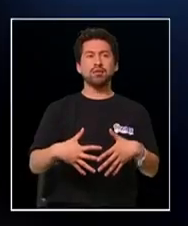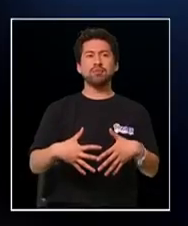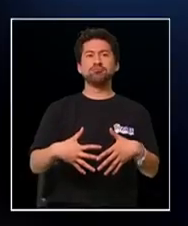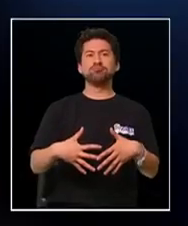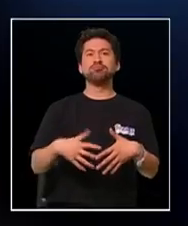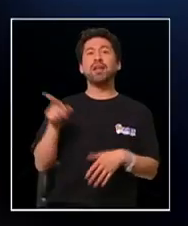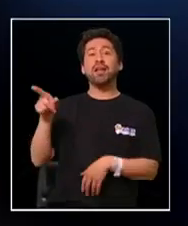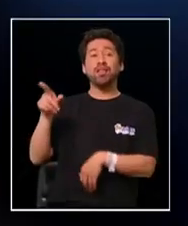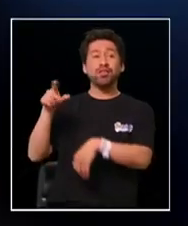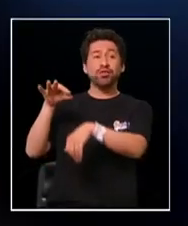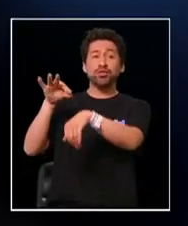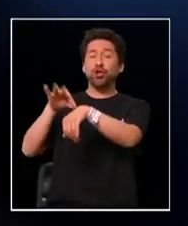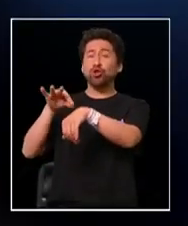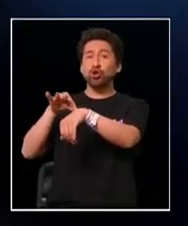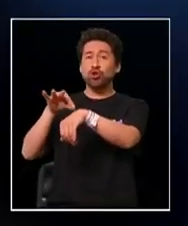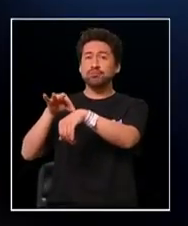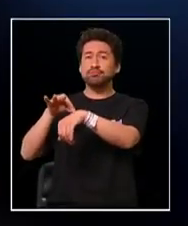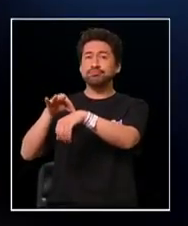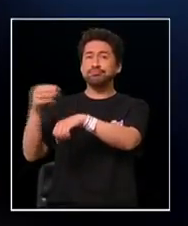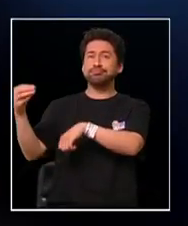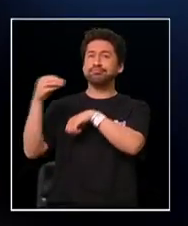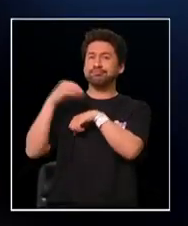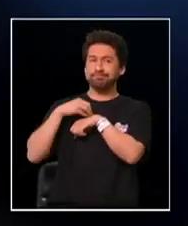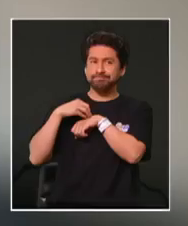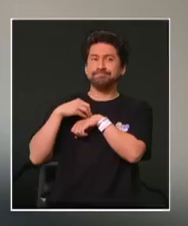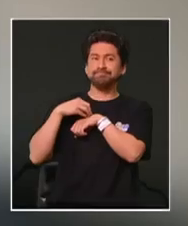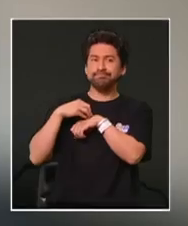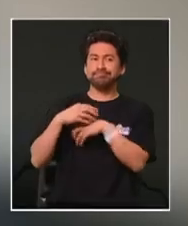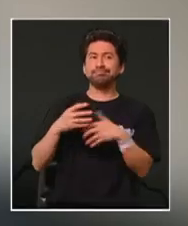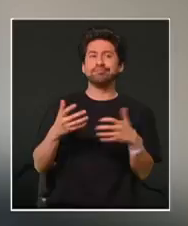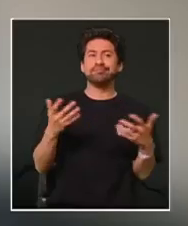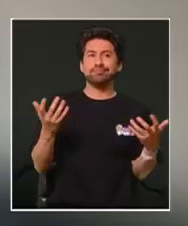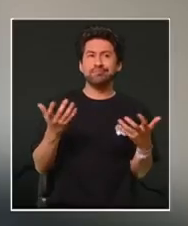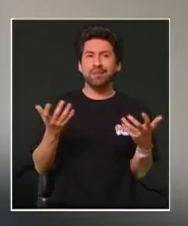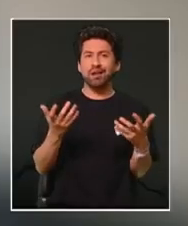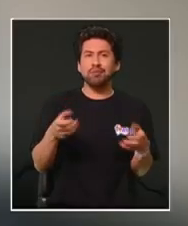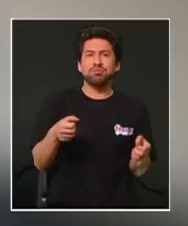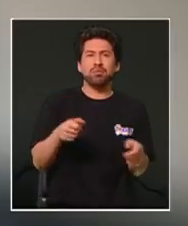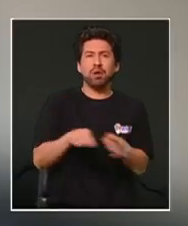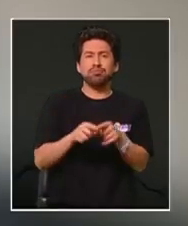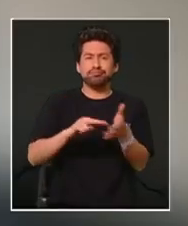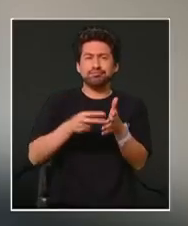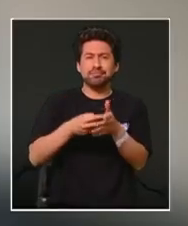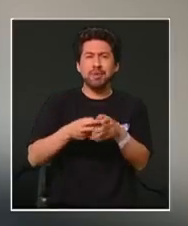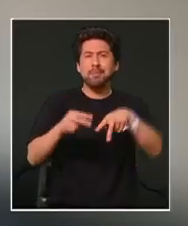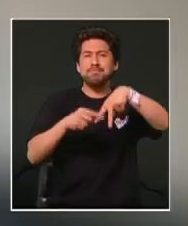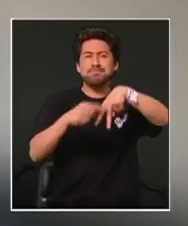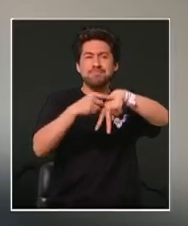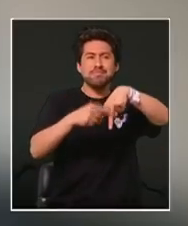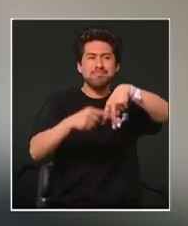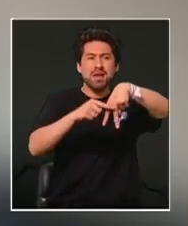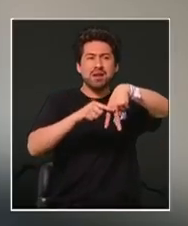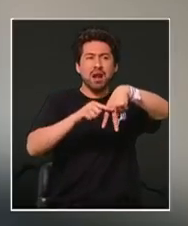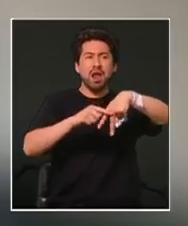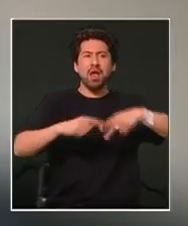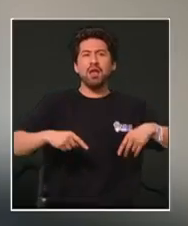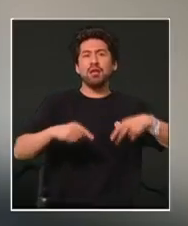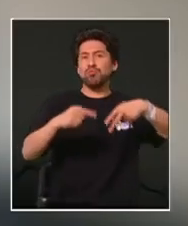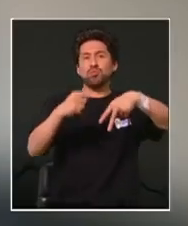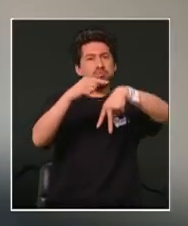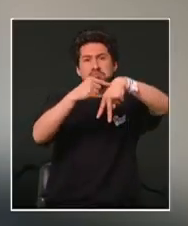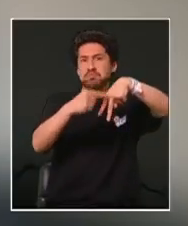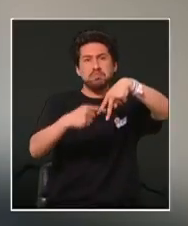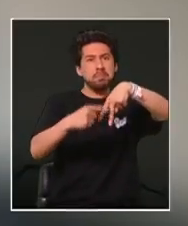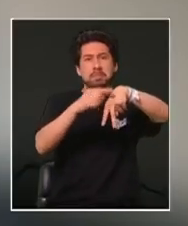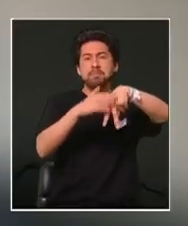el doctor nos dio el antecedente que era un artrogriposis problema que que acarrea sus cuatro extremidades